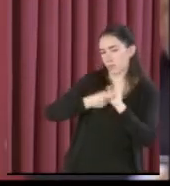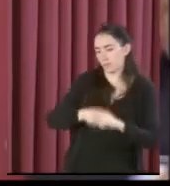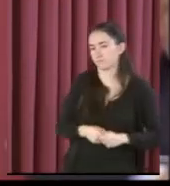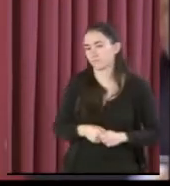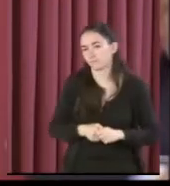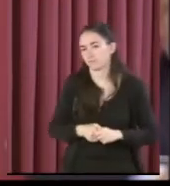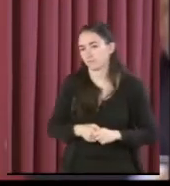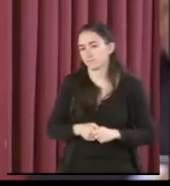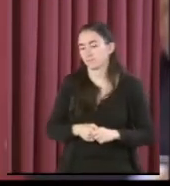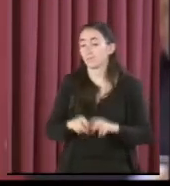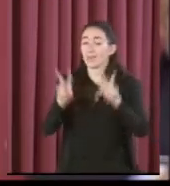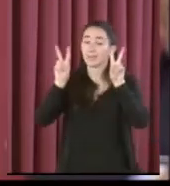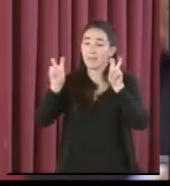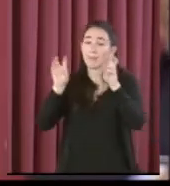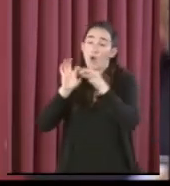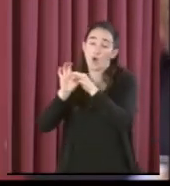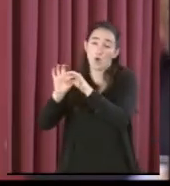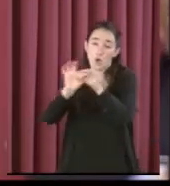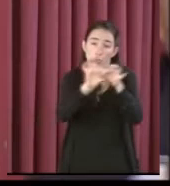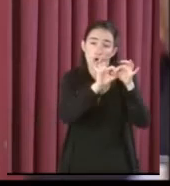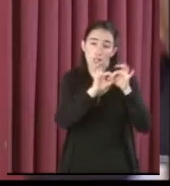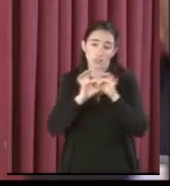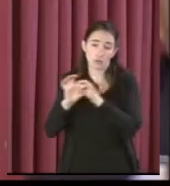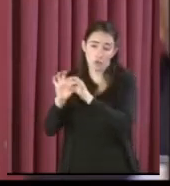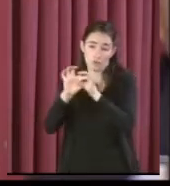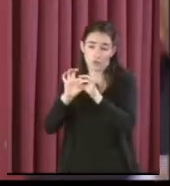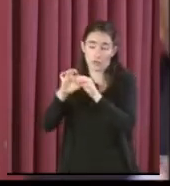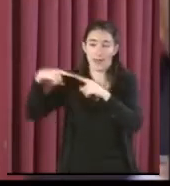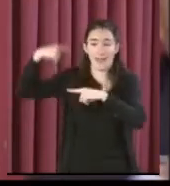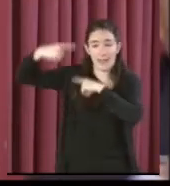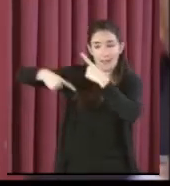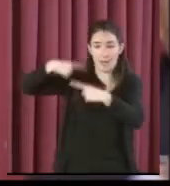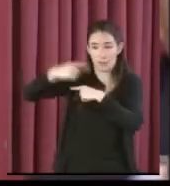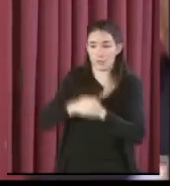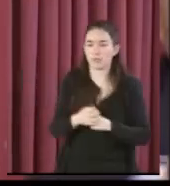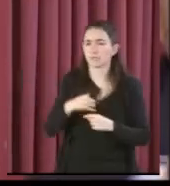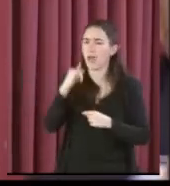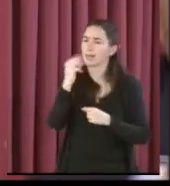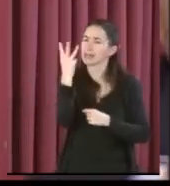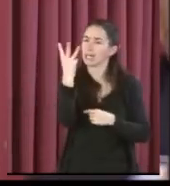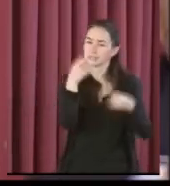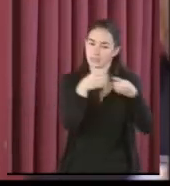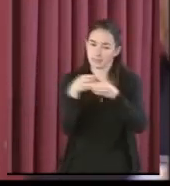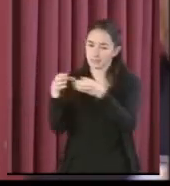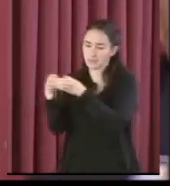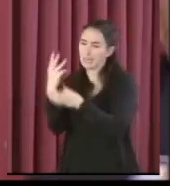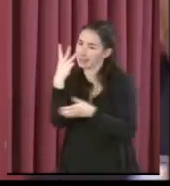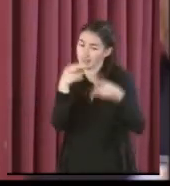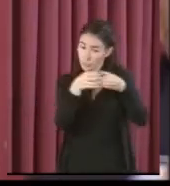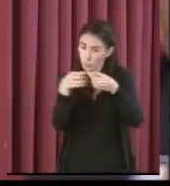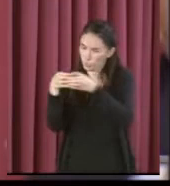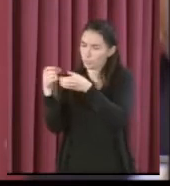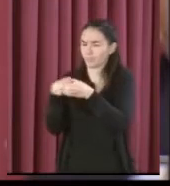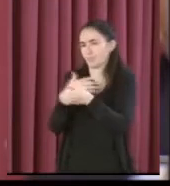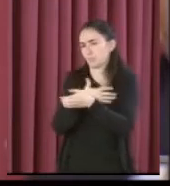en el terreno de la cohesión generacional. Hay 3 colectivos a los que me gustaría detenerme, en los que me gustaría detenerme